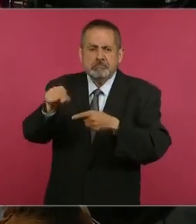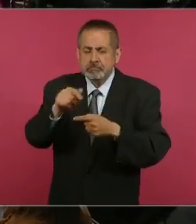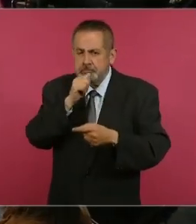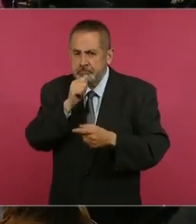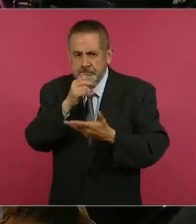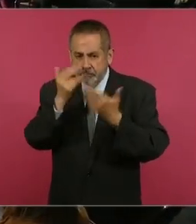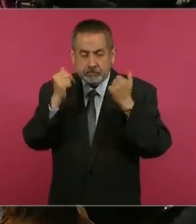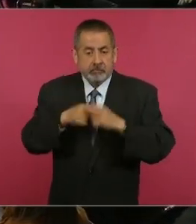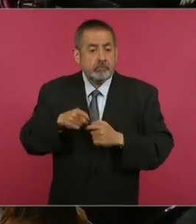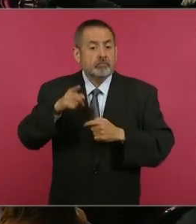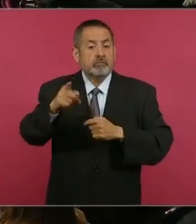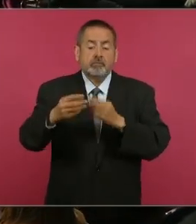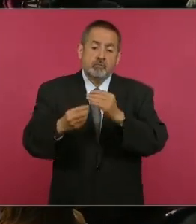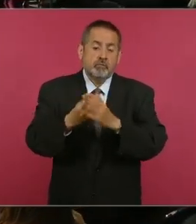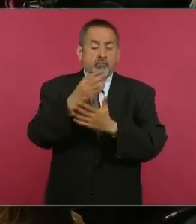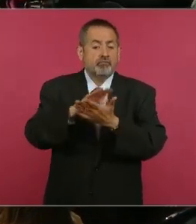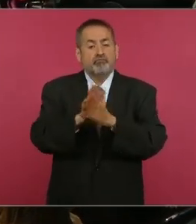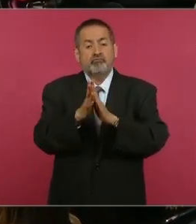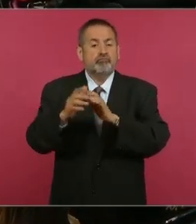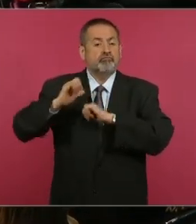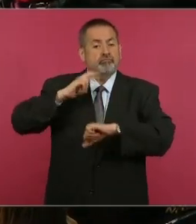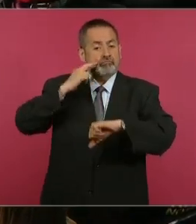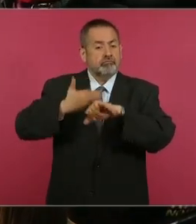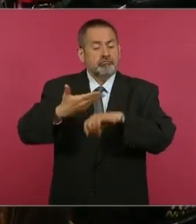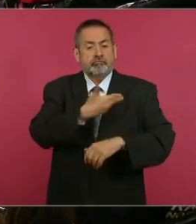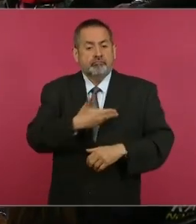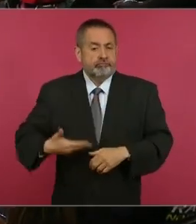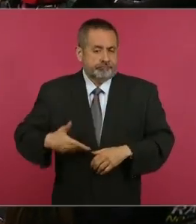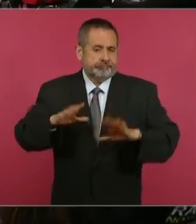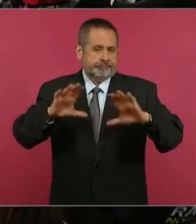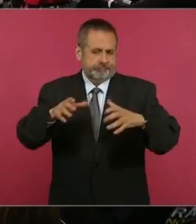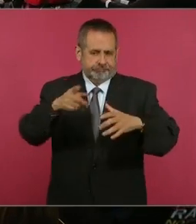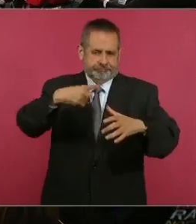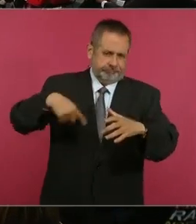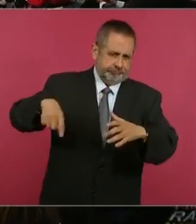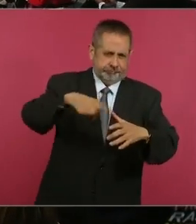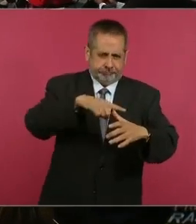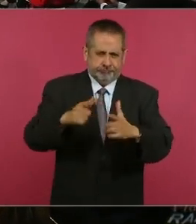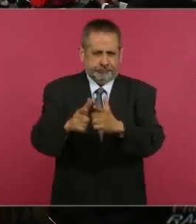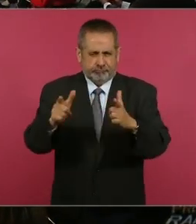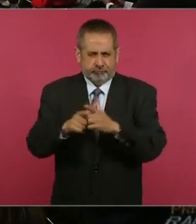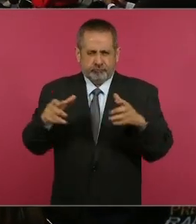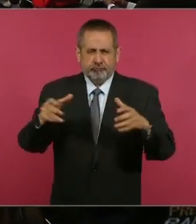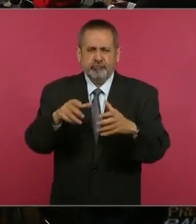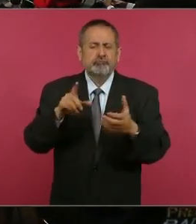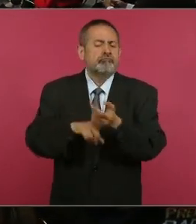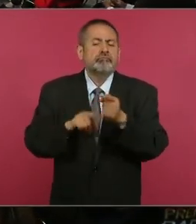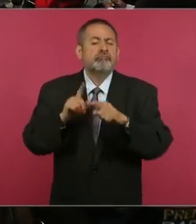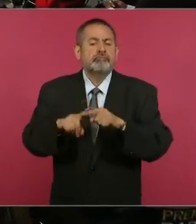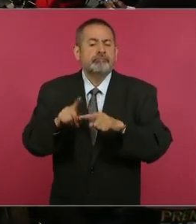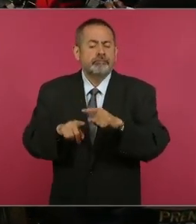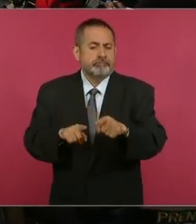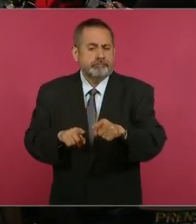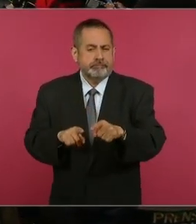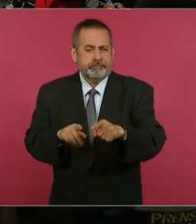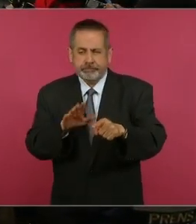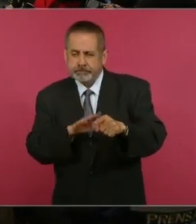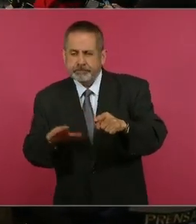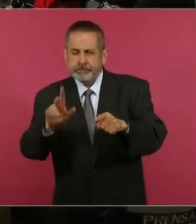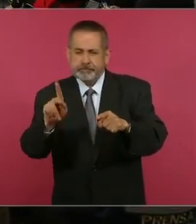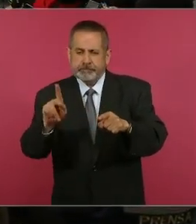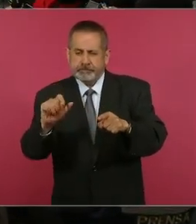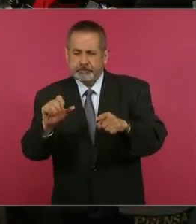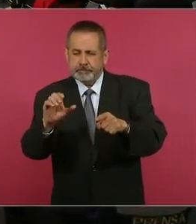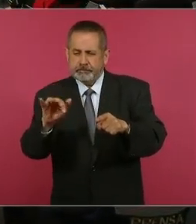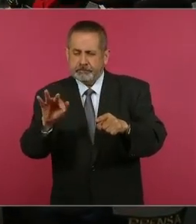va a asumir la presidencia de todo este grupo de países del Pacífico y de